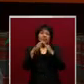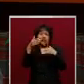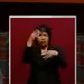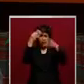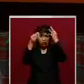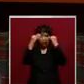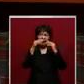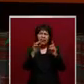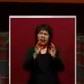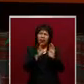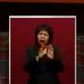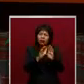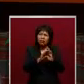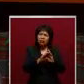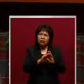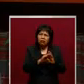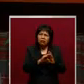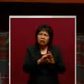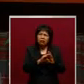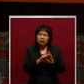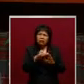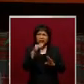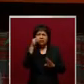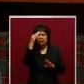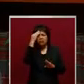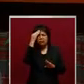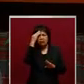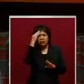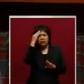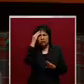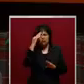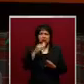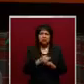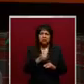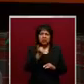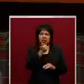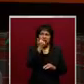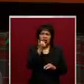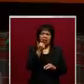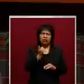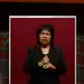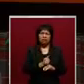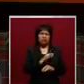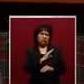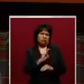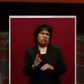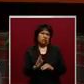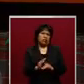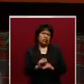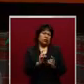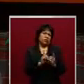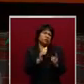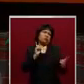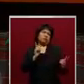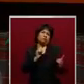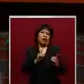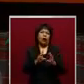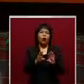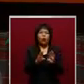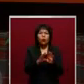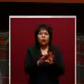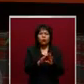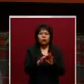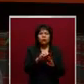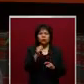¿Cómo puedo conocer a mis alumnos a distancia? Porque va a haber alumnos nuevos. Segunda, ¿cómo los alumnos